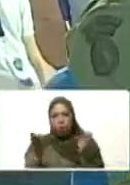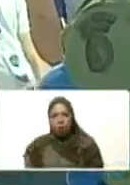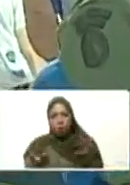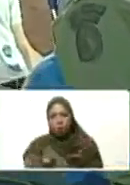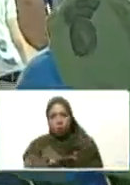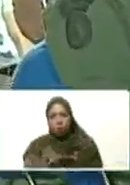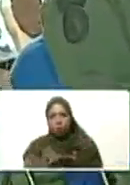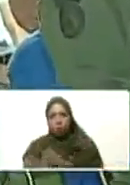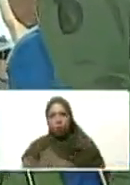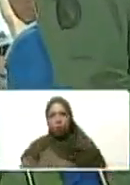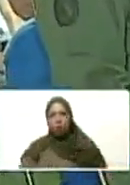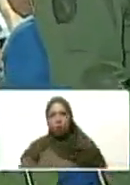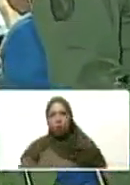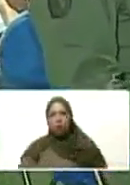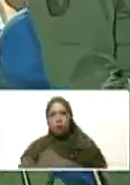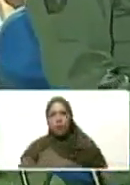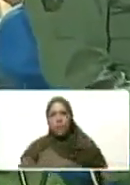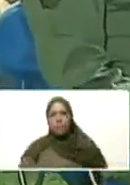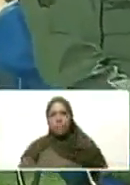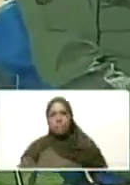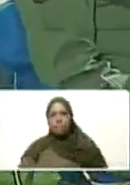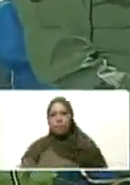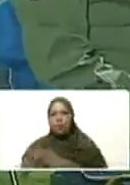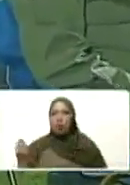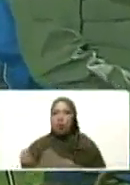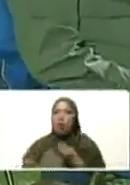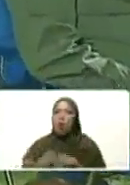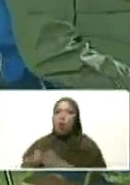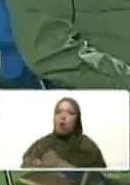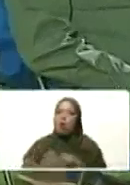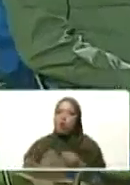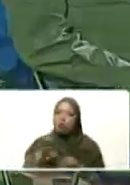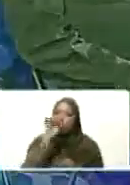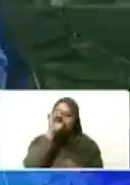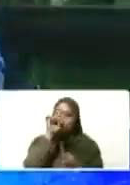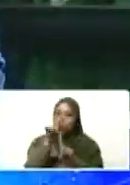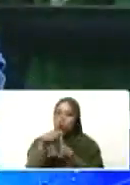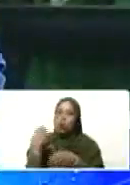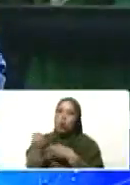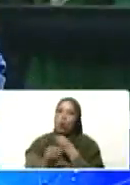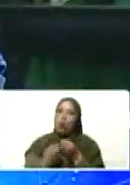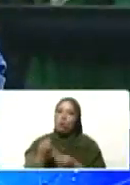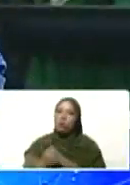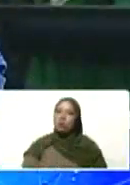Sotelo, ¿y cómo lo lograron? ¿Cómo lo están logrando?